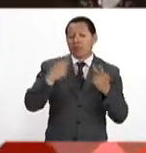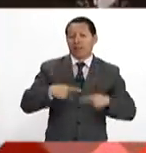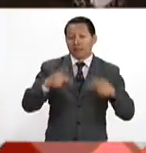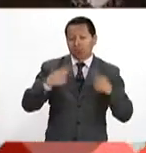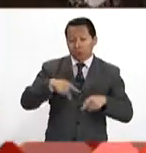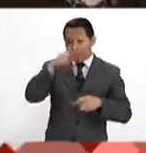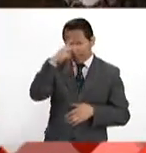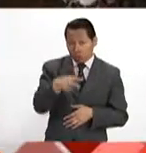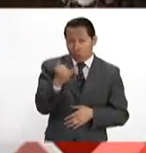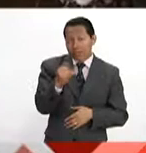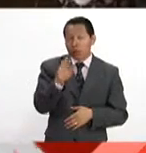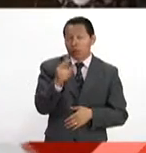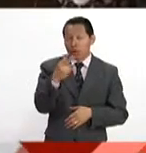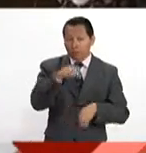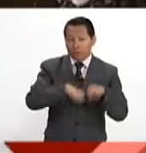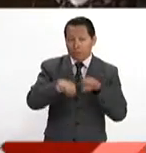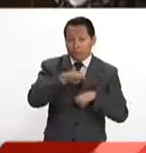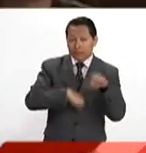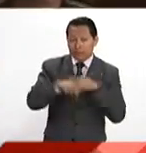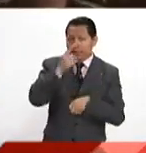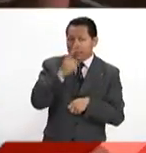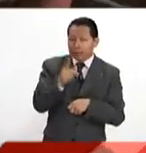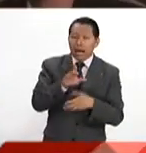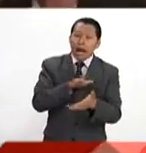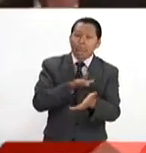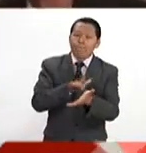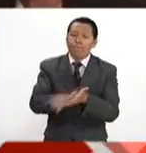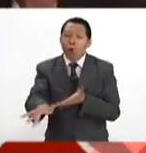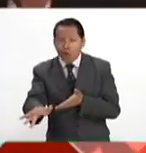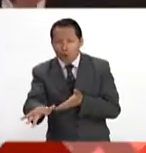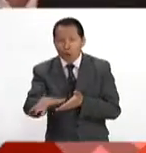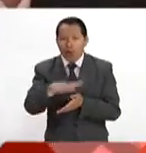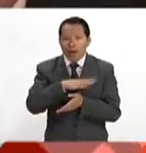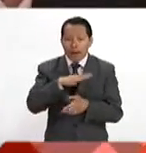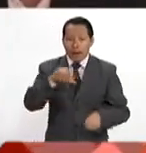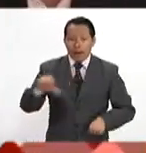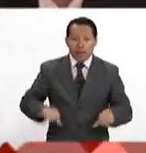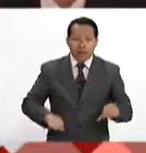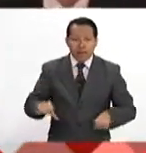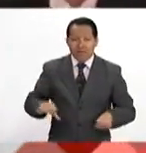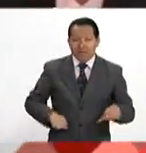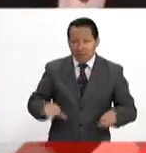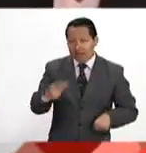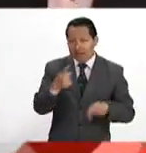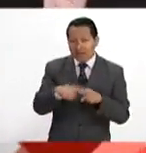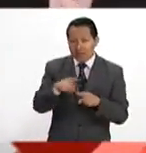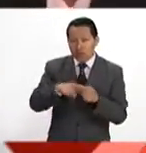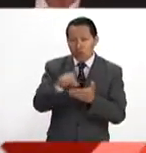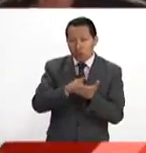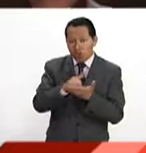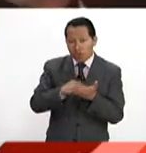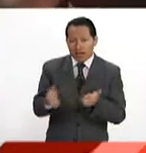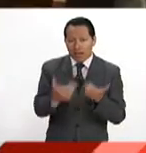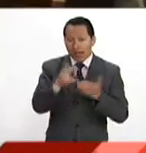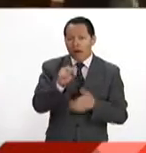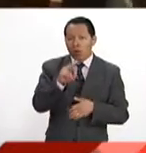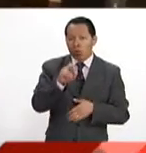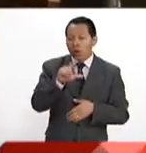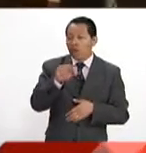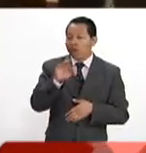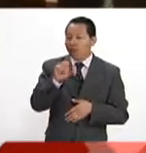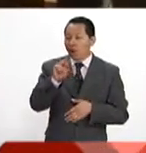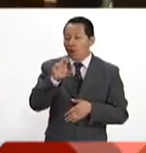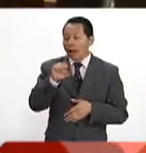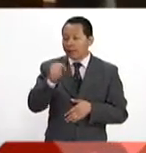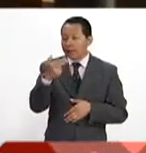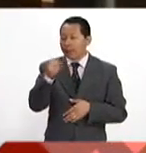mexicanos y 42 empresas acusadas de prestar apoyo a las actividades de tráfico de drogas de Raúl Flores